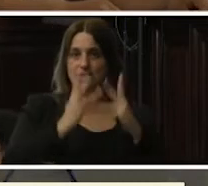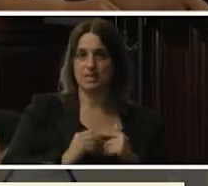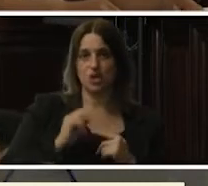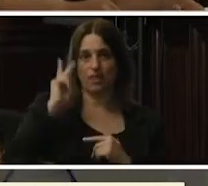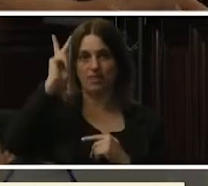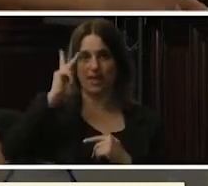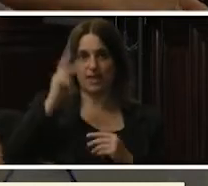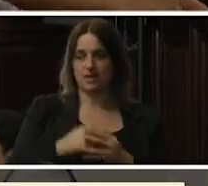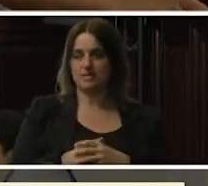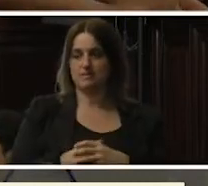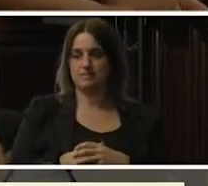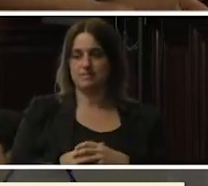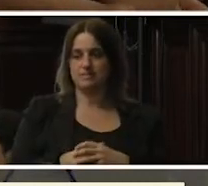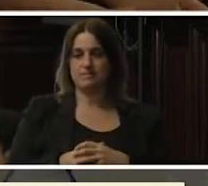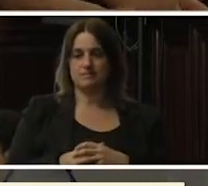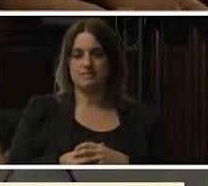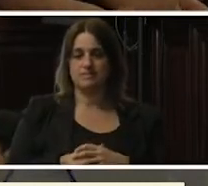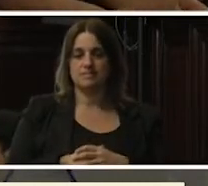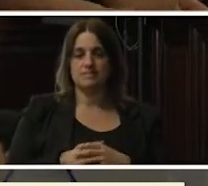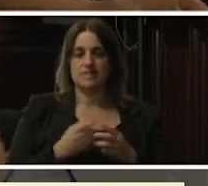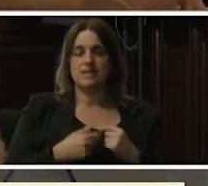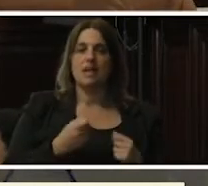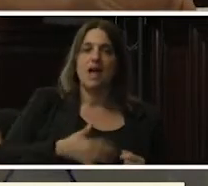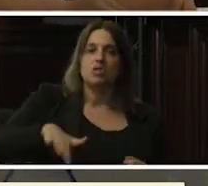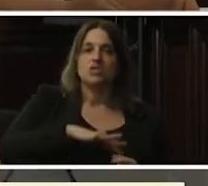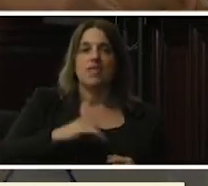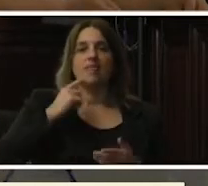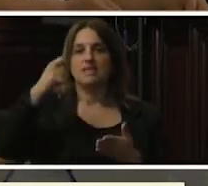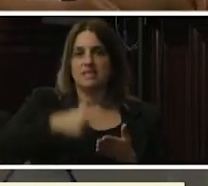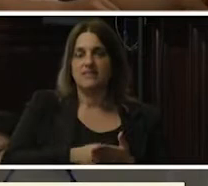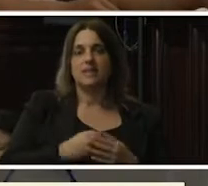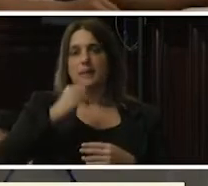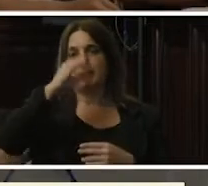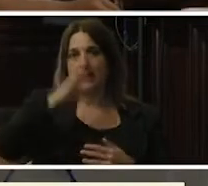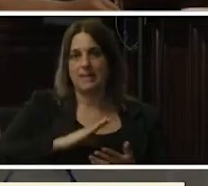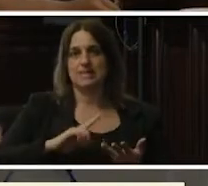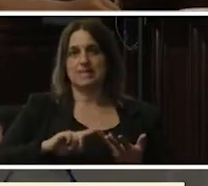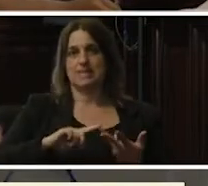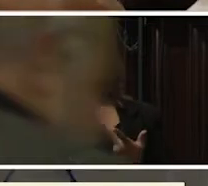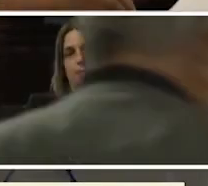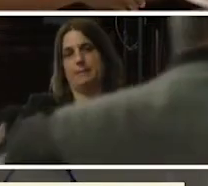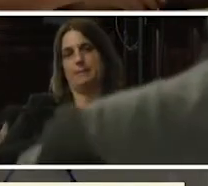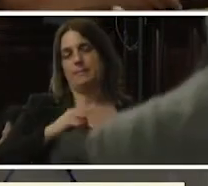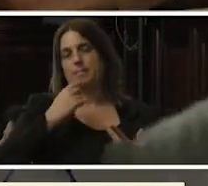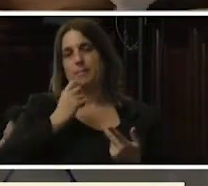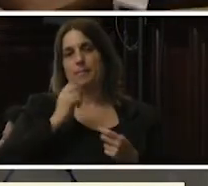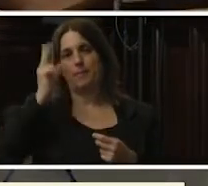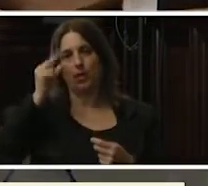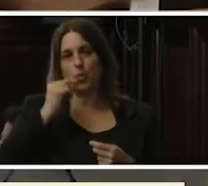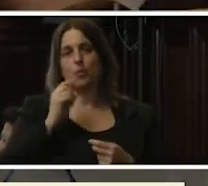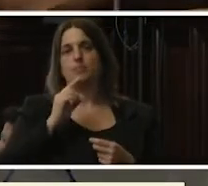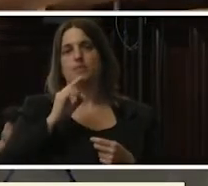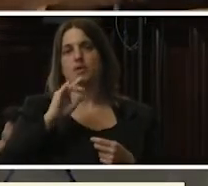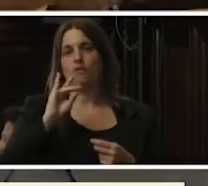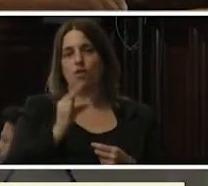indígenas y de sociedad civil de Brasil, Perú, Ecuador, Bolivia, Paraguay y Venezuela.